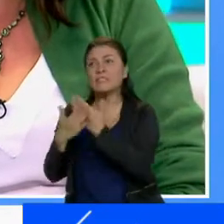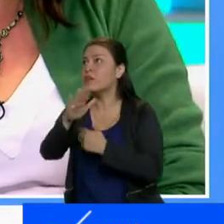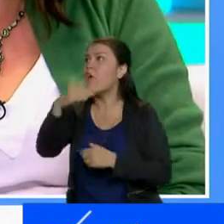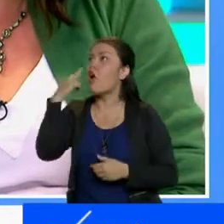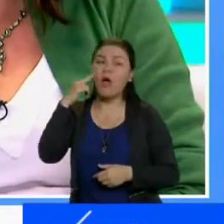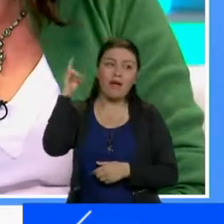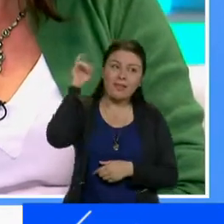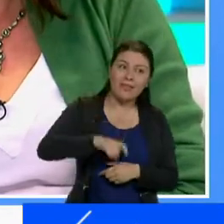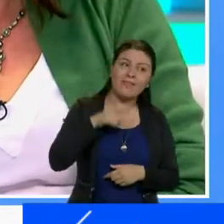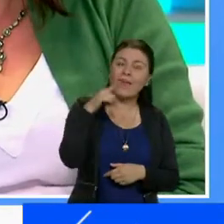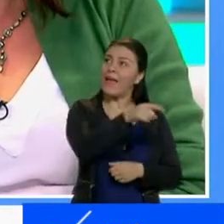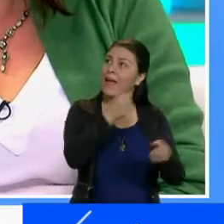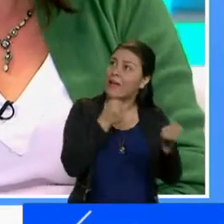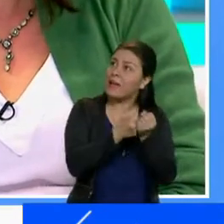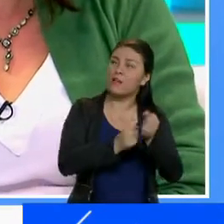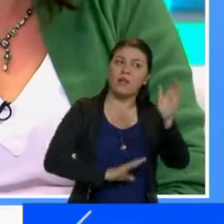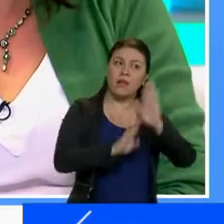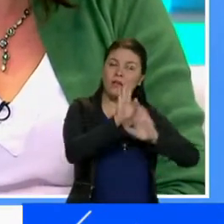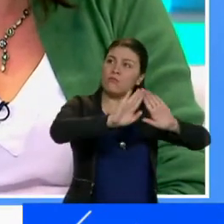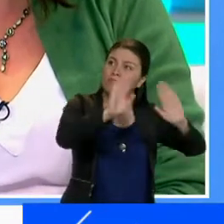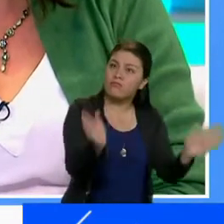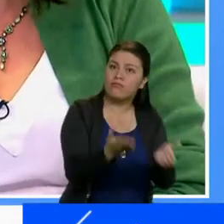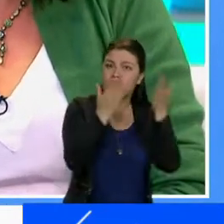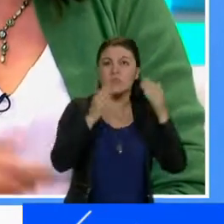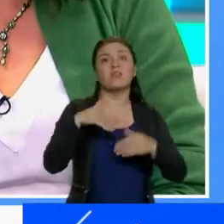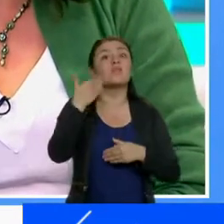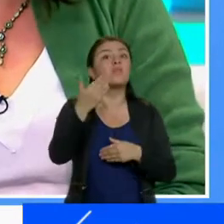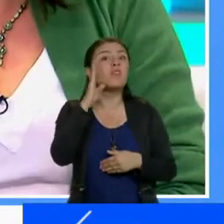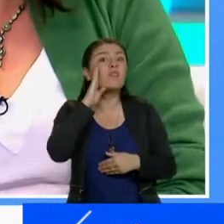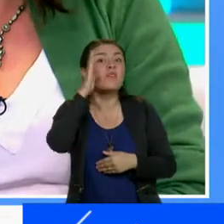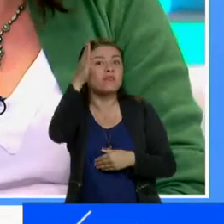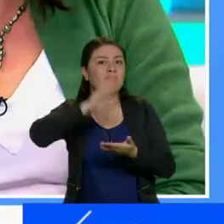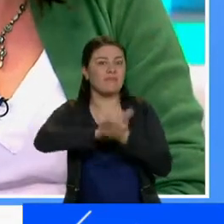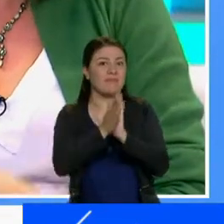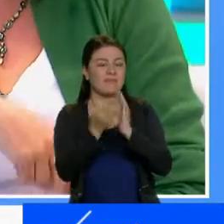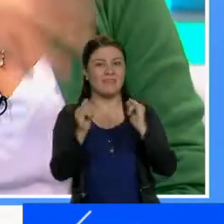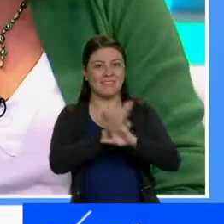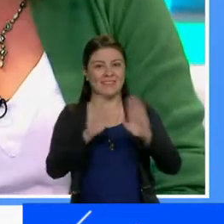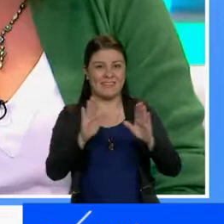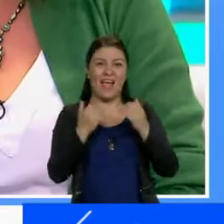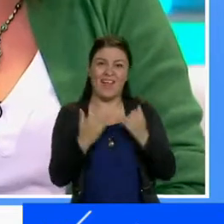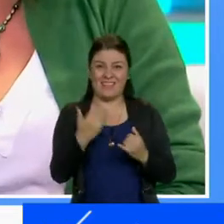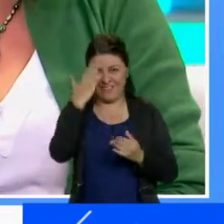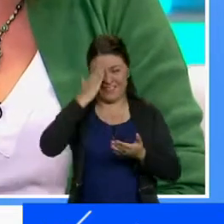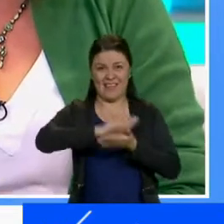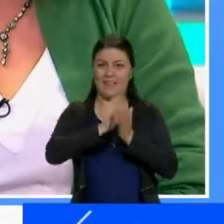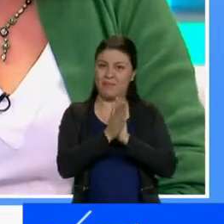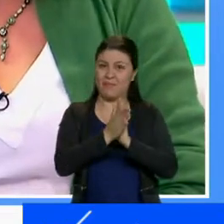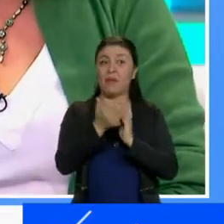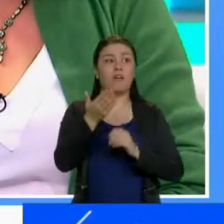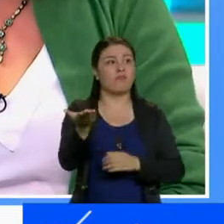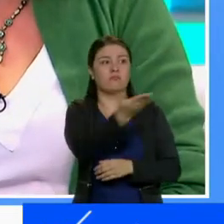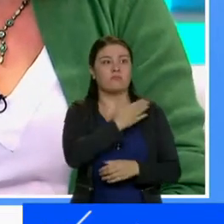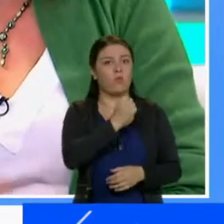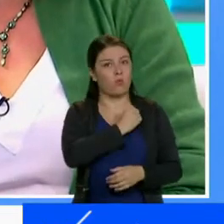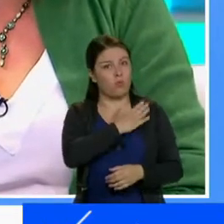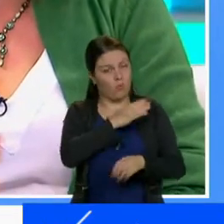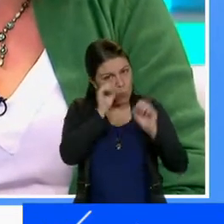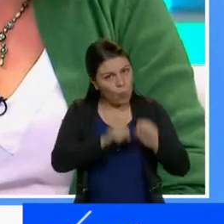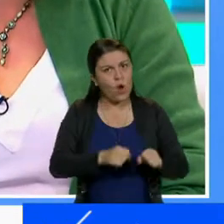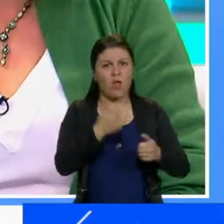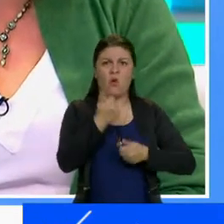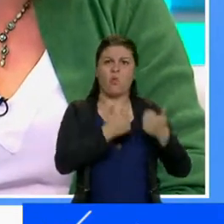deben desarrollar, zonas tan importantes también para el posconflicto, que pues tienen todas las oportunidades de generar